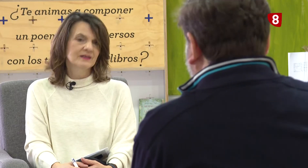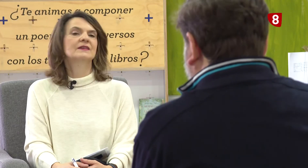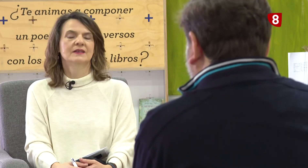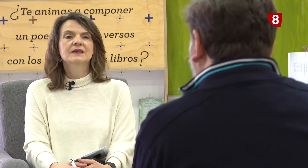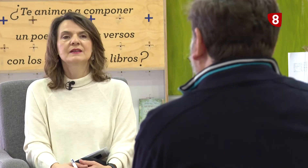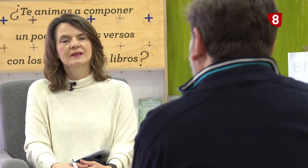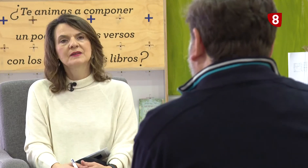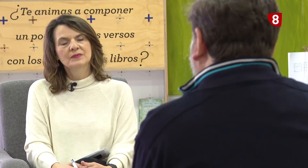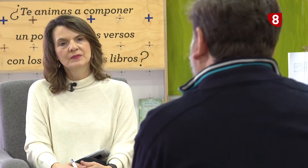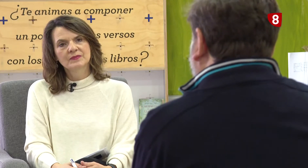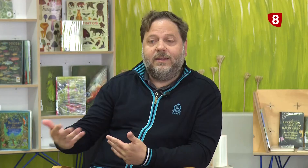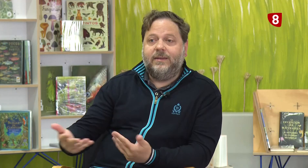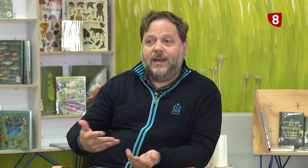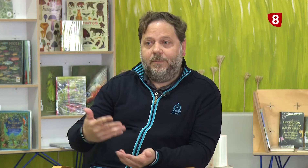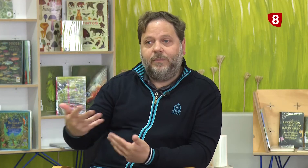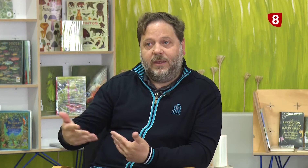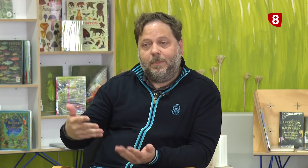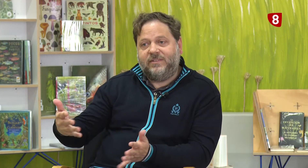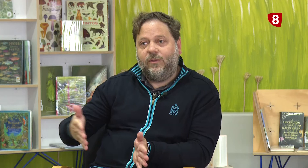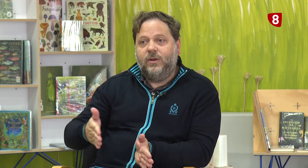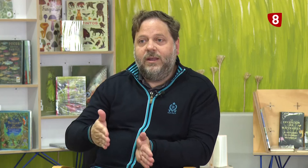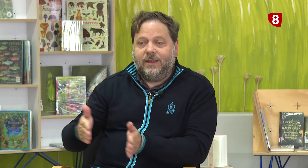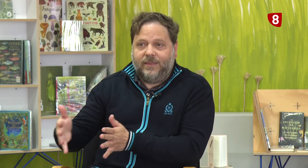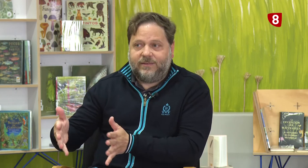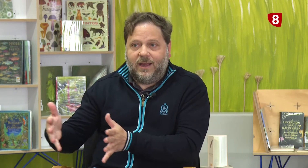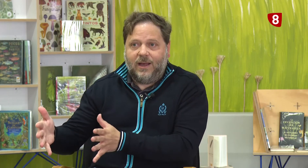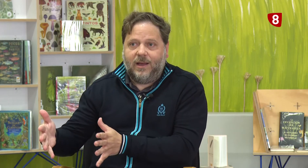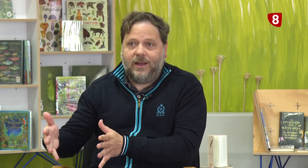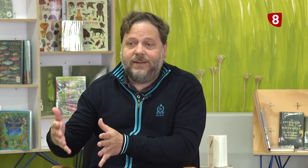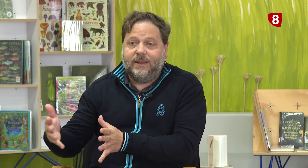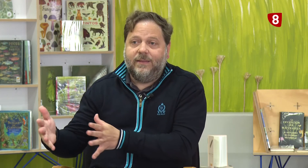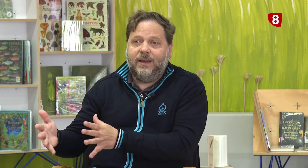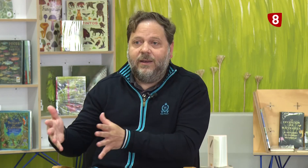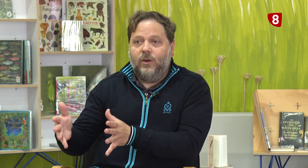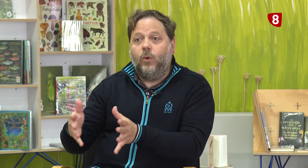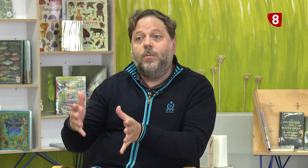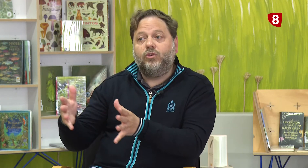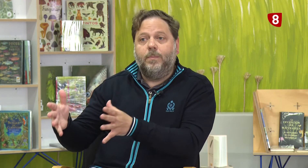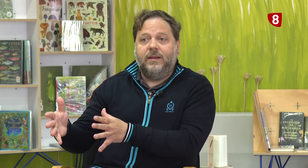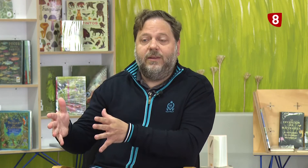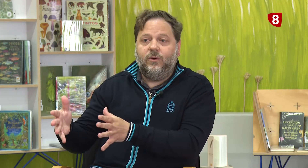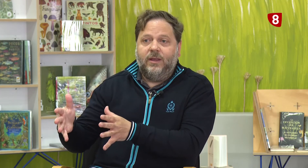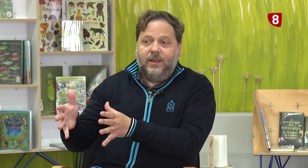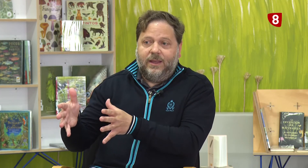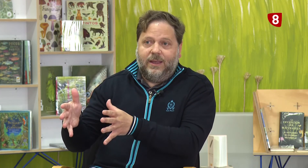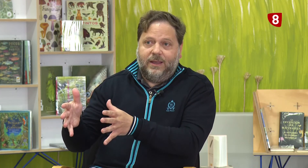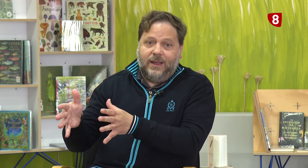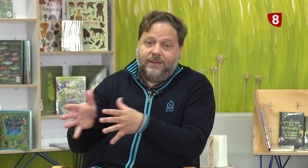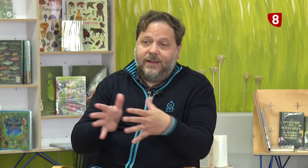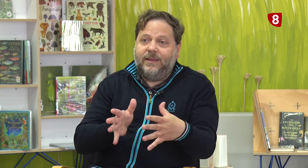fin bueno pues ha sido una persona relevante ya y ha pasado quizás a entender o hemos comprendido